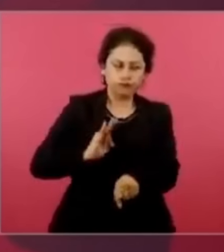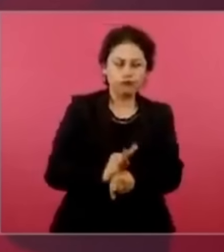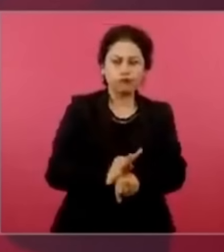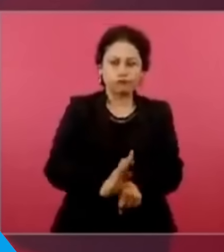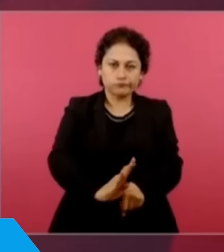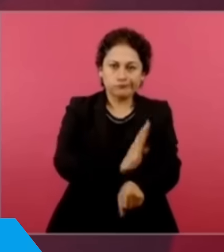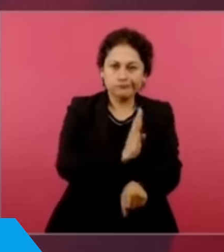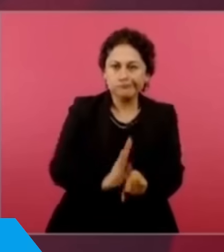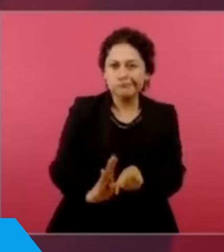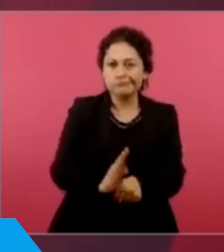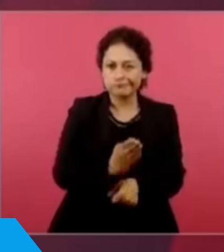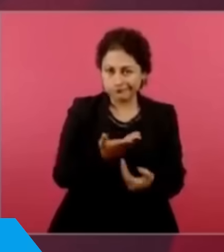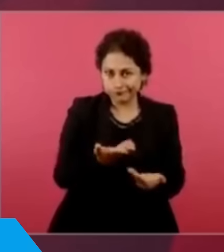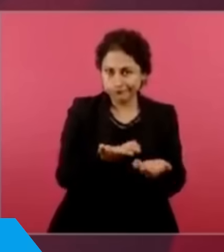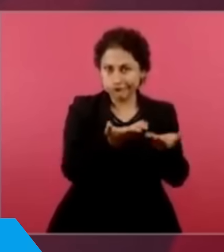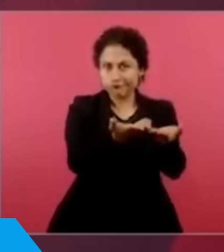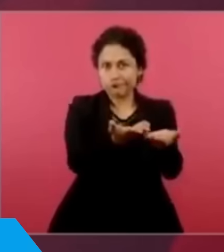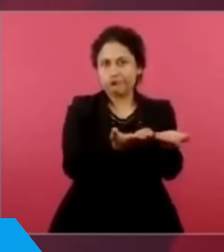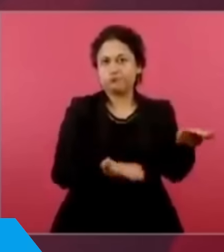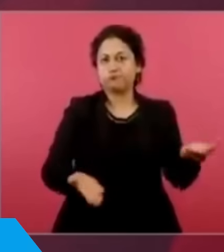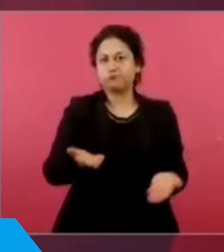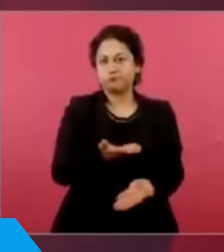los adversarios